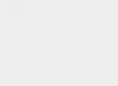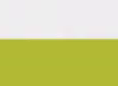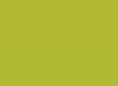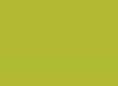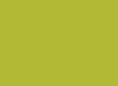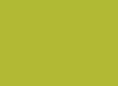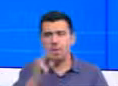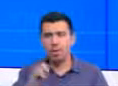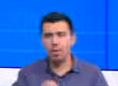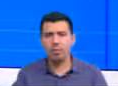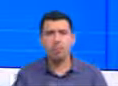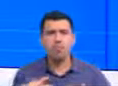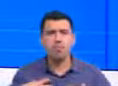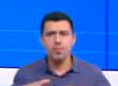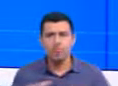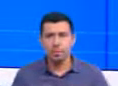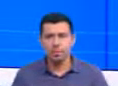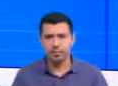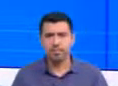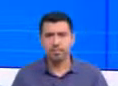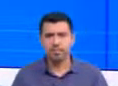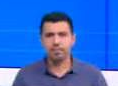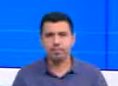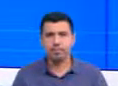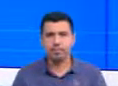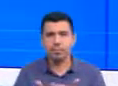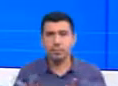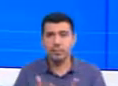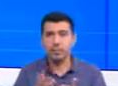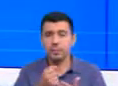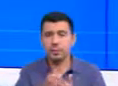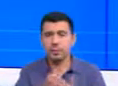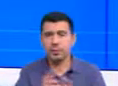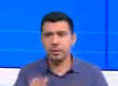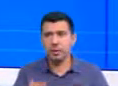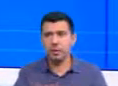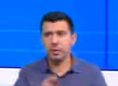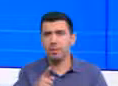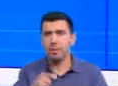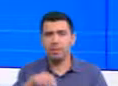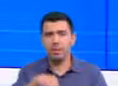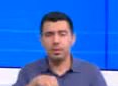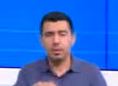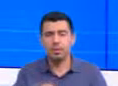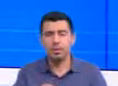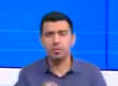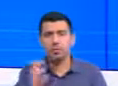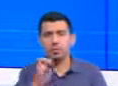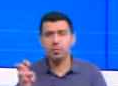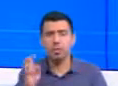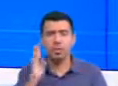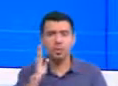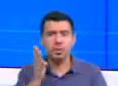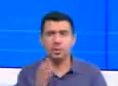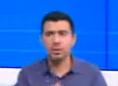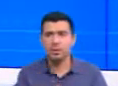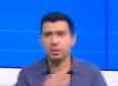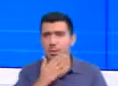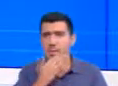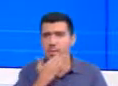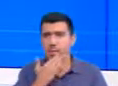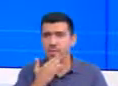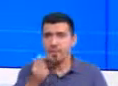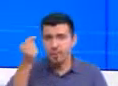Radioantro.com. Y los fuertes operativos de tránsito ejecutados por el grupo élite de la policía en la capital del norte de Santander dejó como